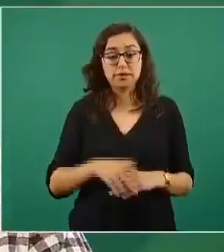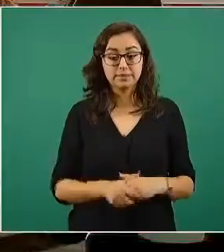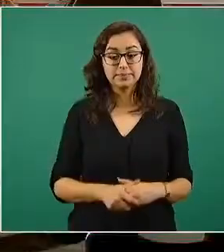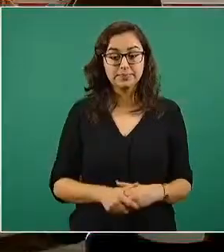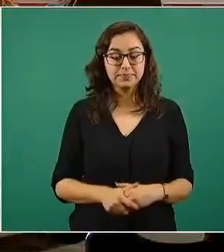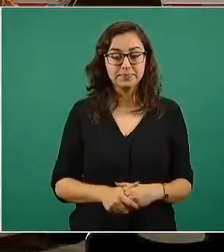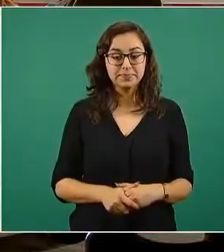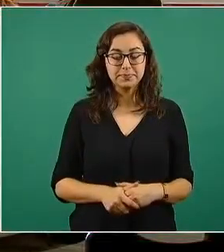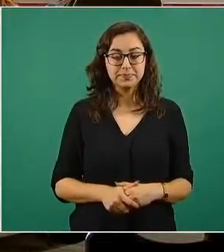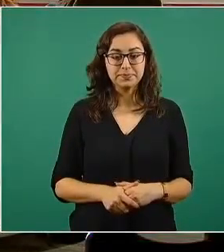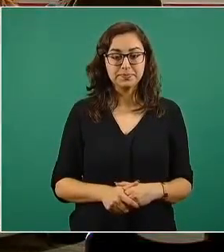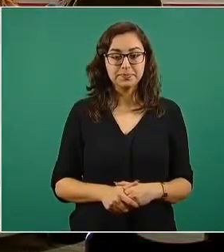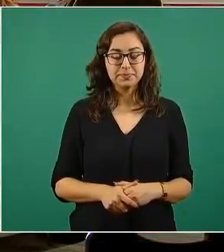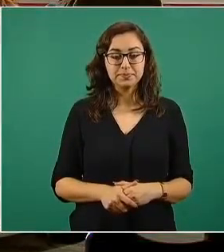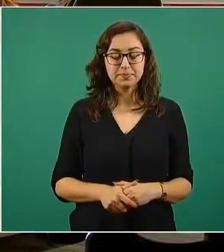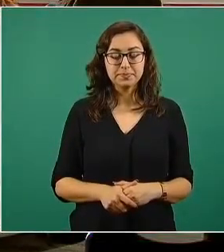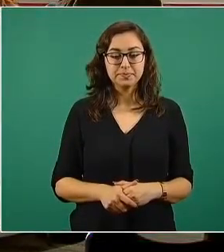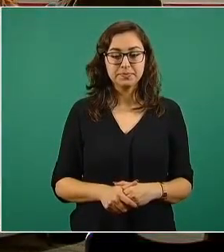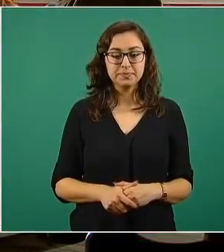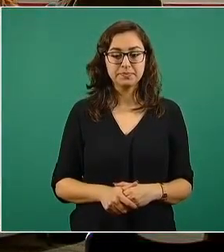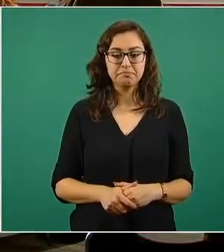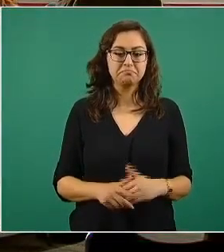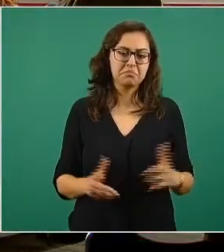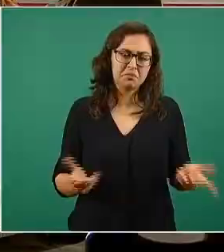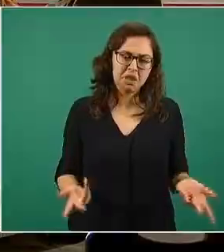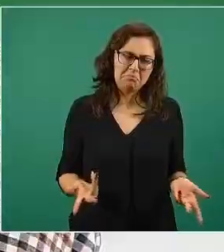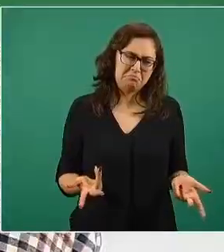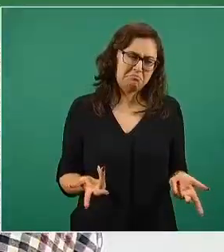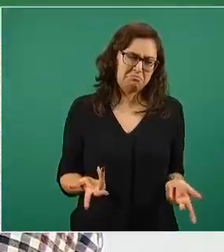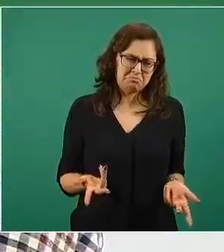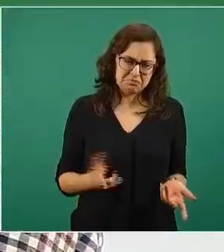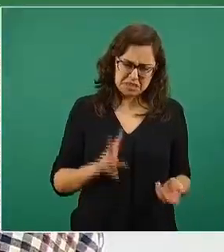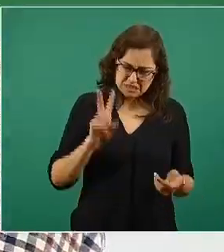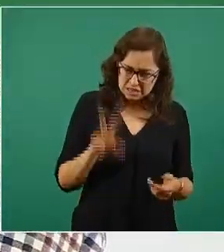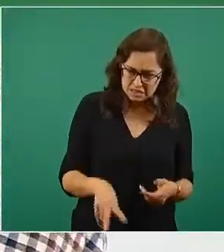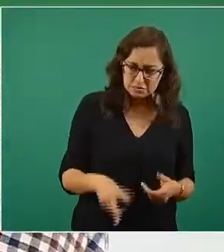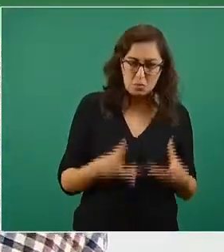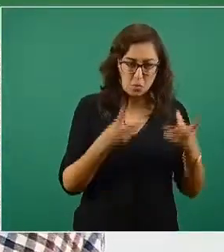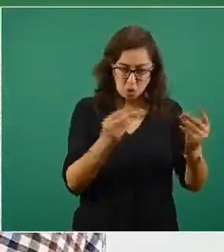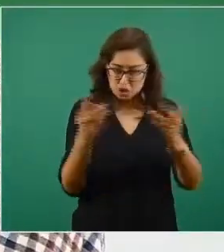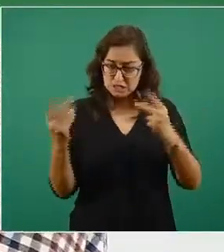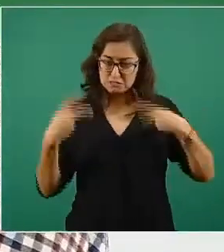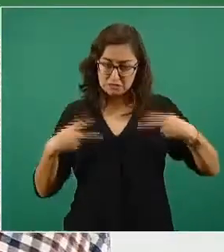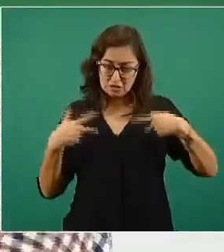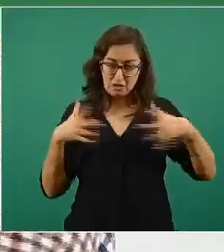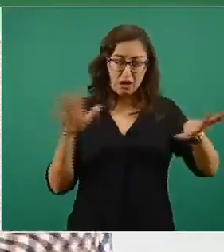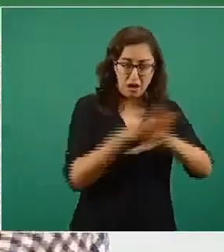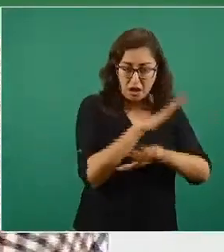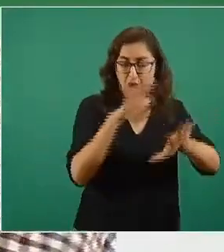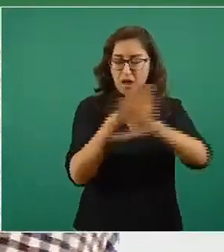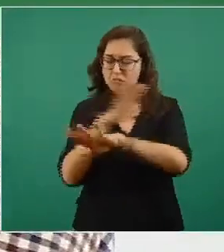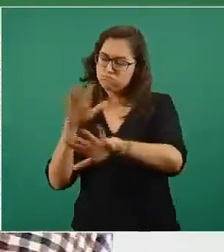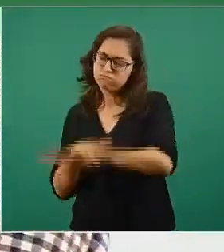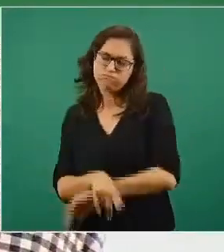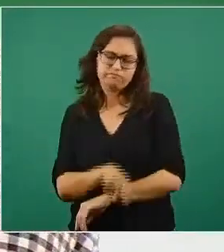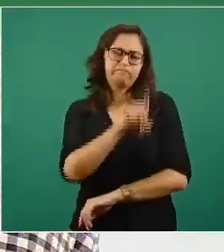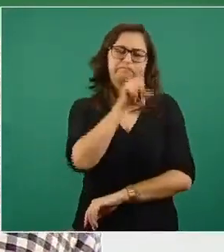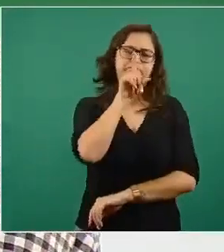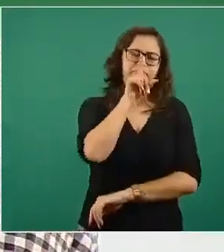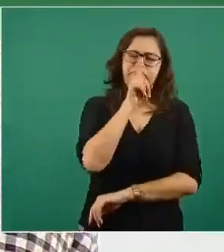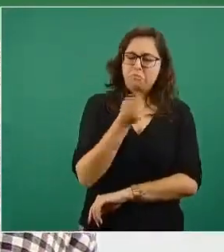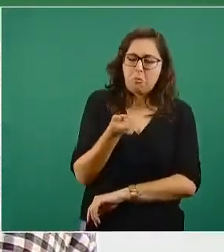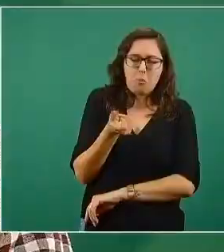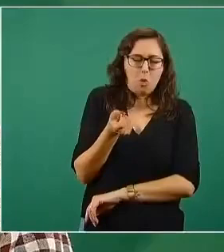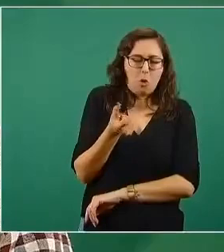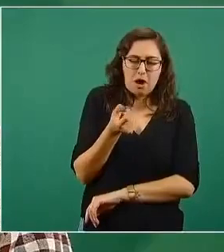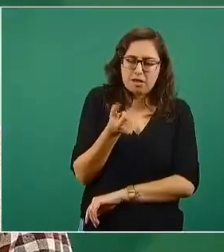dosis. Como se espera que serían muy pocas personas en esta condición, no afecta sustancialmente la distribución de vacunas